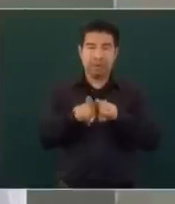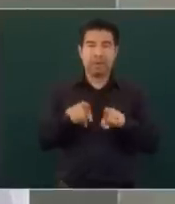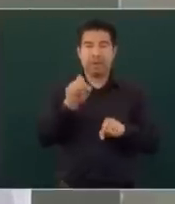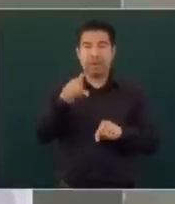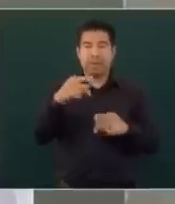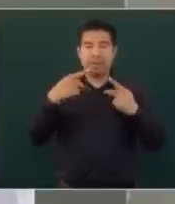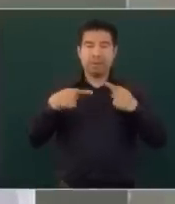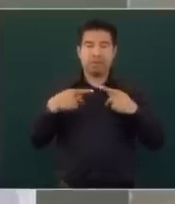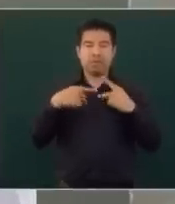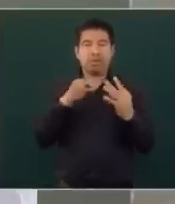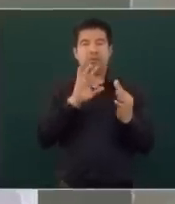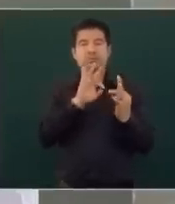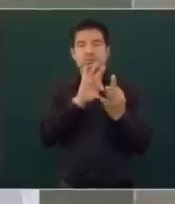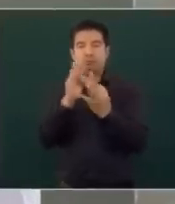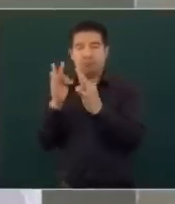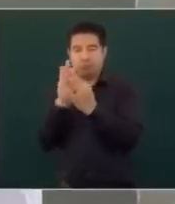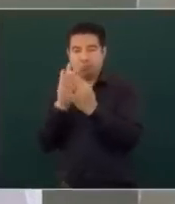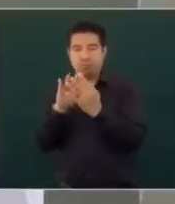gente,